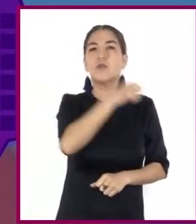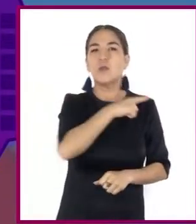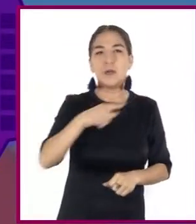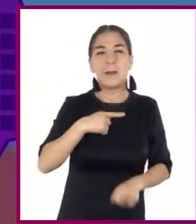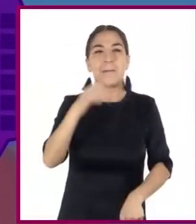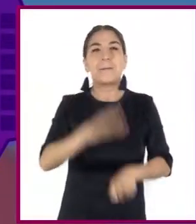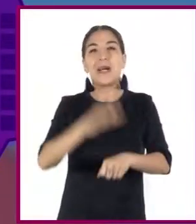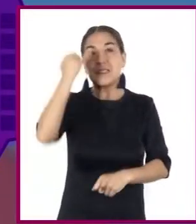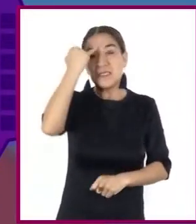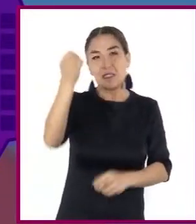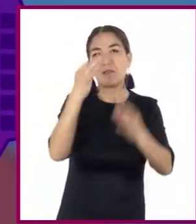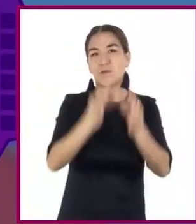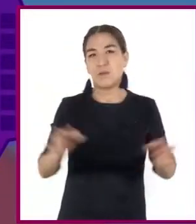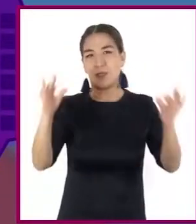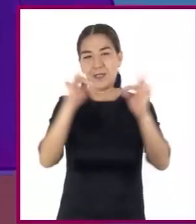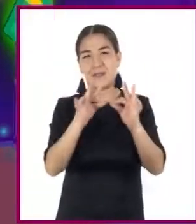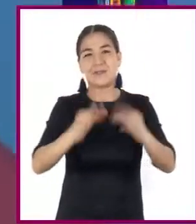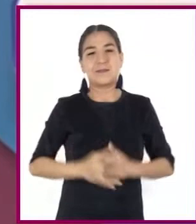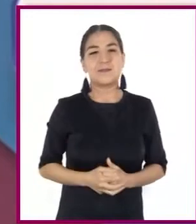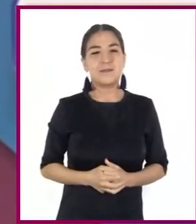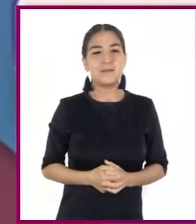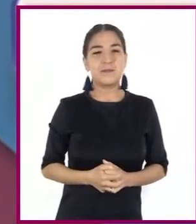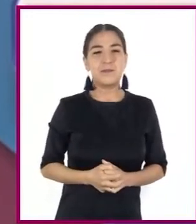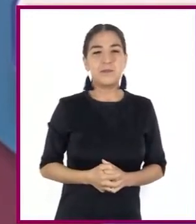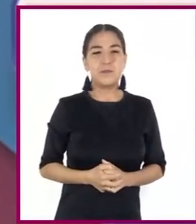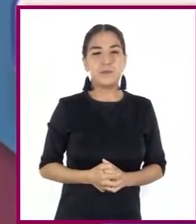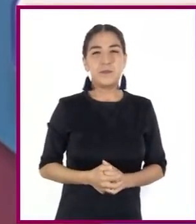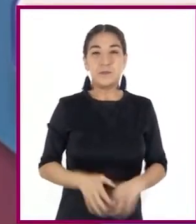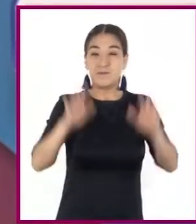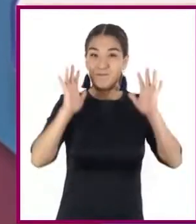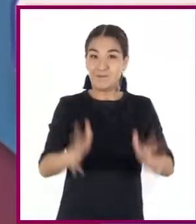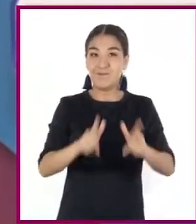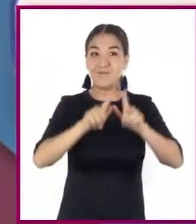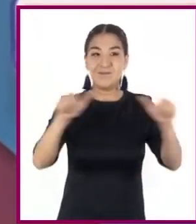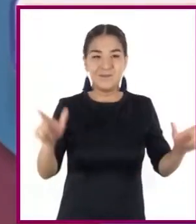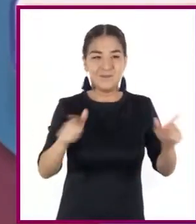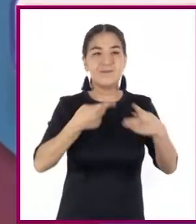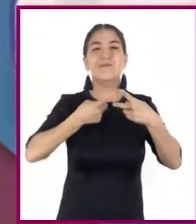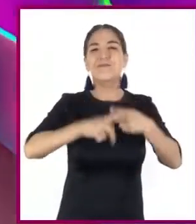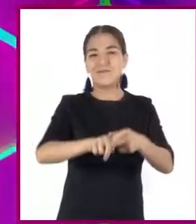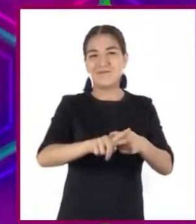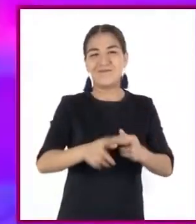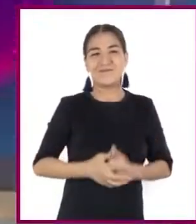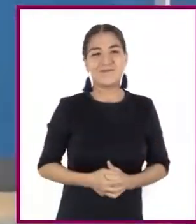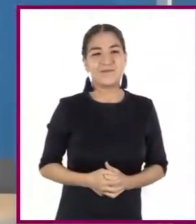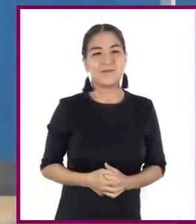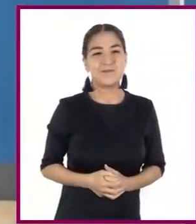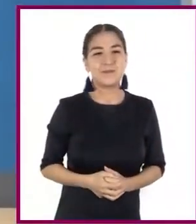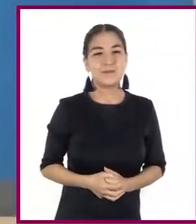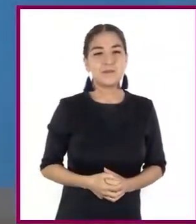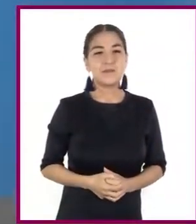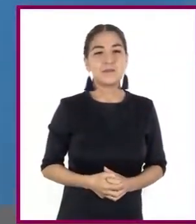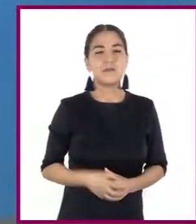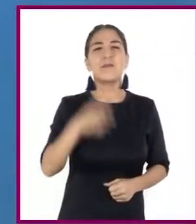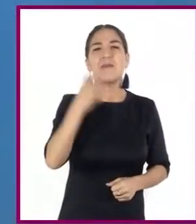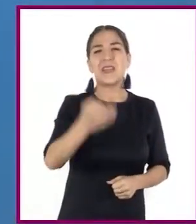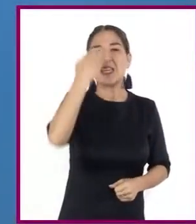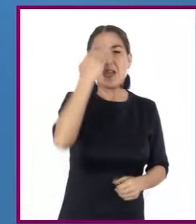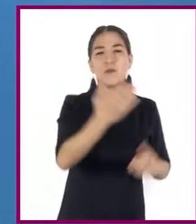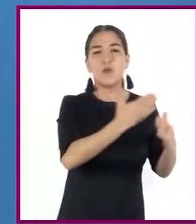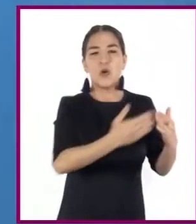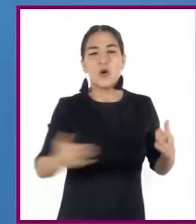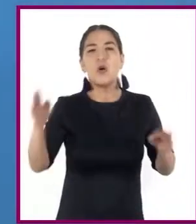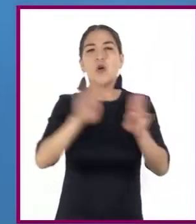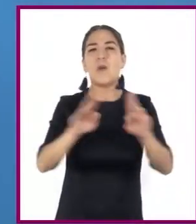resalten las ideas más importantes. ¿Listas y listos? ¡Comenzamos! Durante la etapa de la